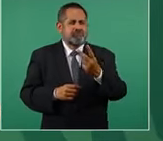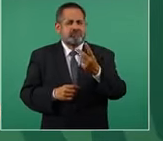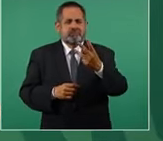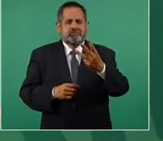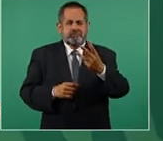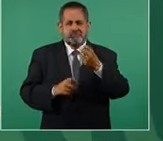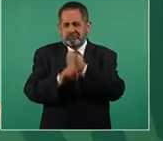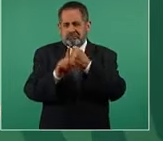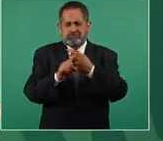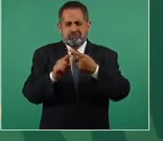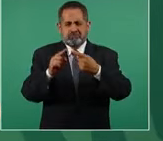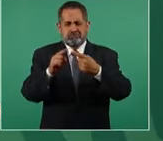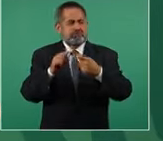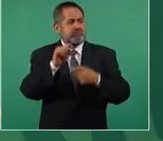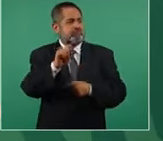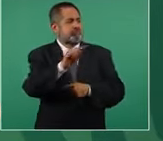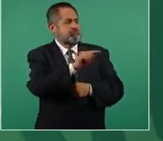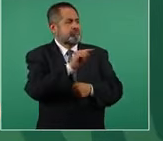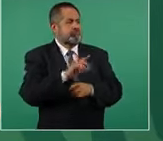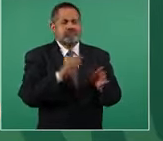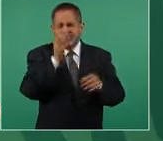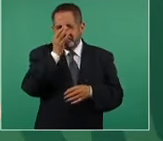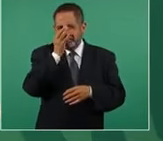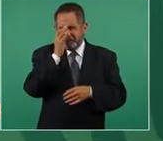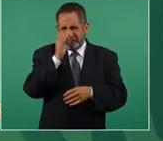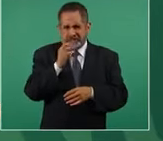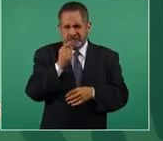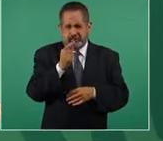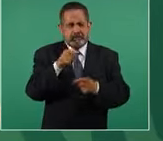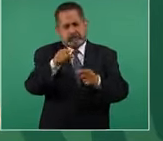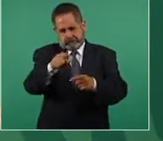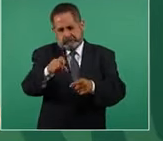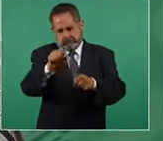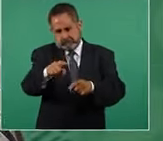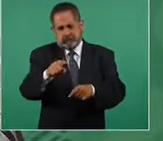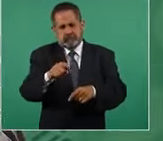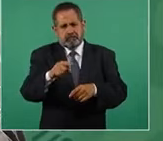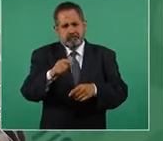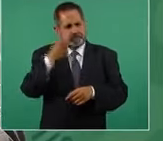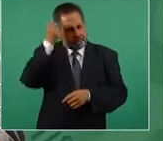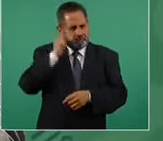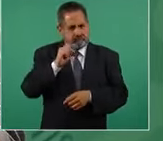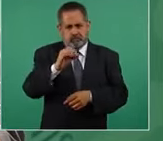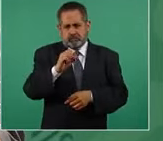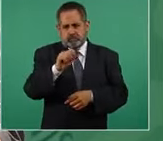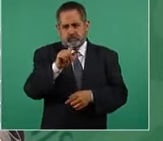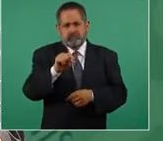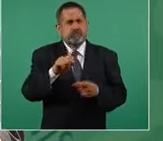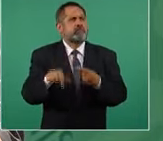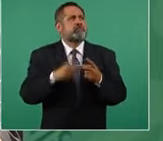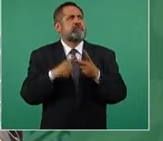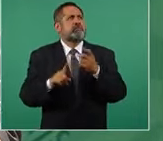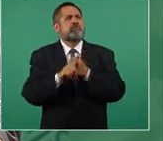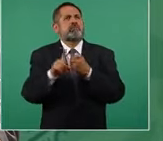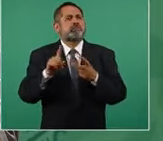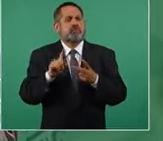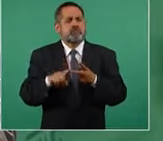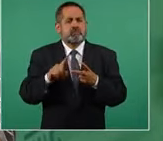conflictos mineros. Uno es este de Cosalá. El otro conflicto